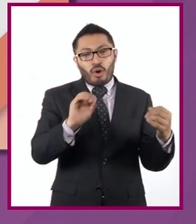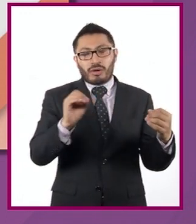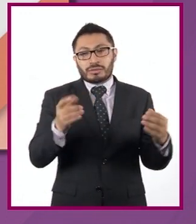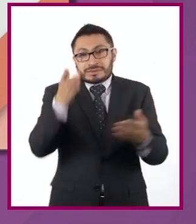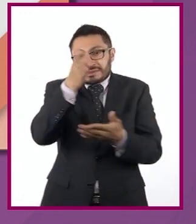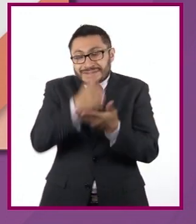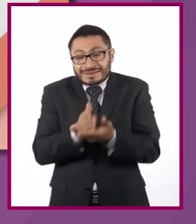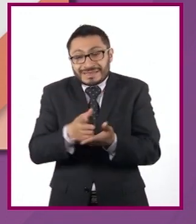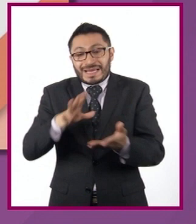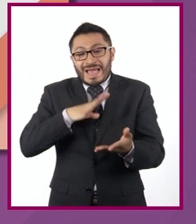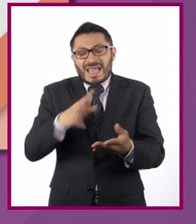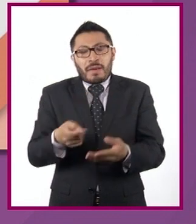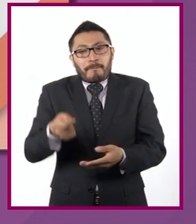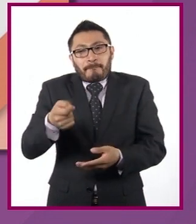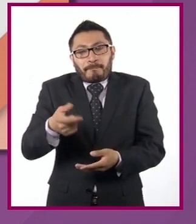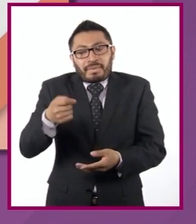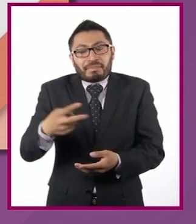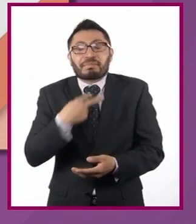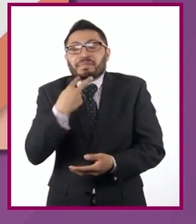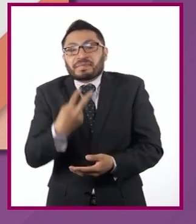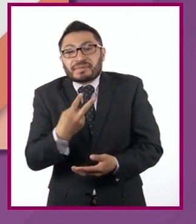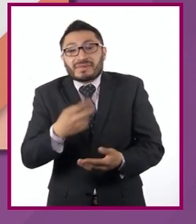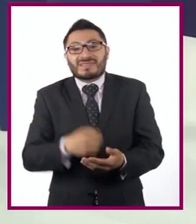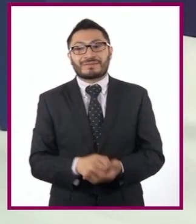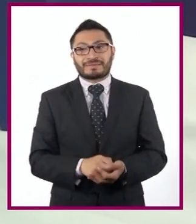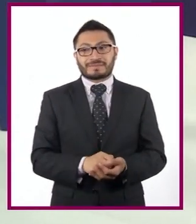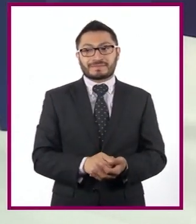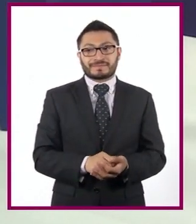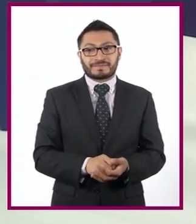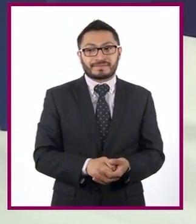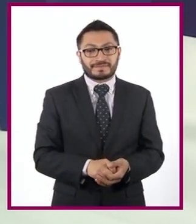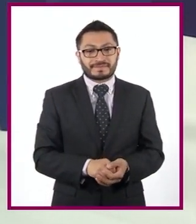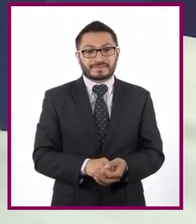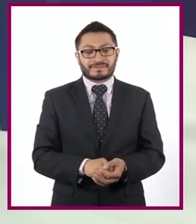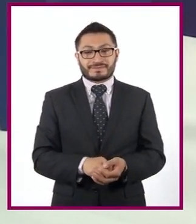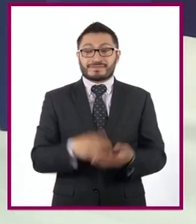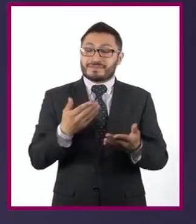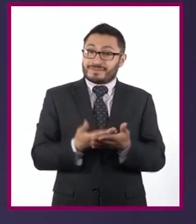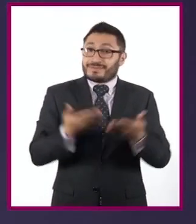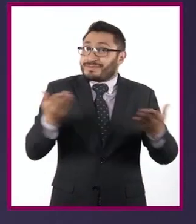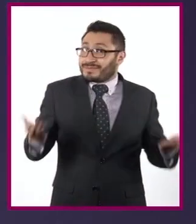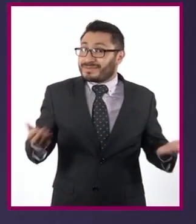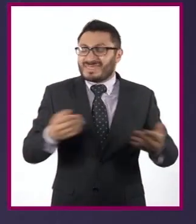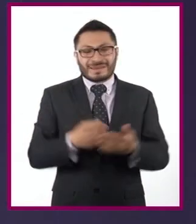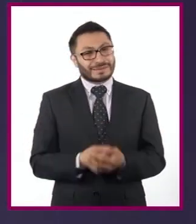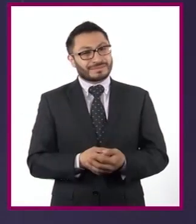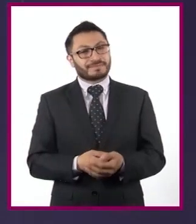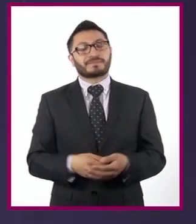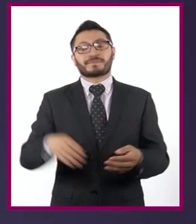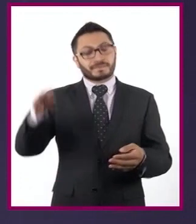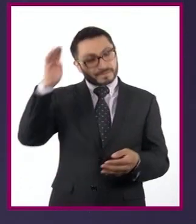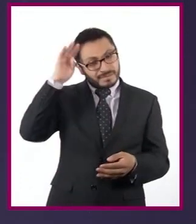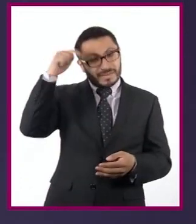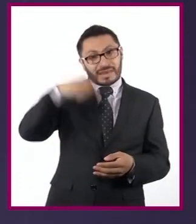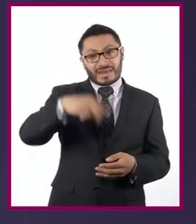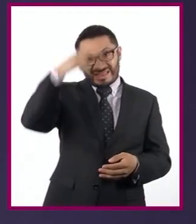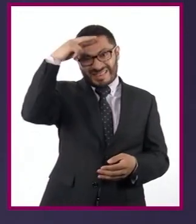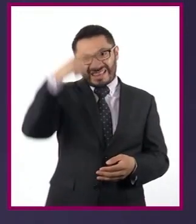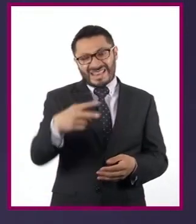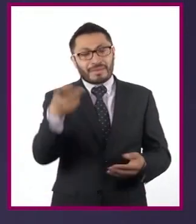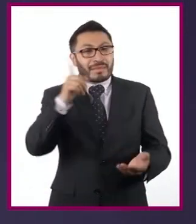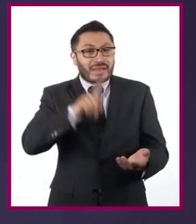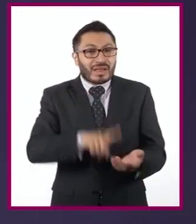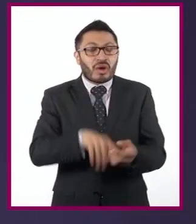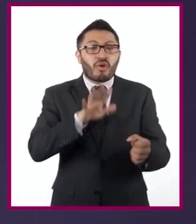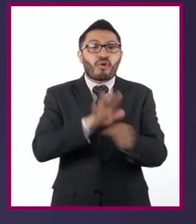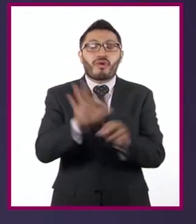ellas apenas si se escuchan. Bien, ahora pensemos en México y en los